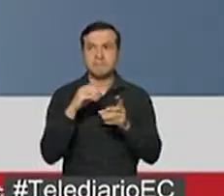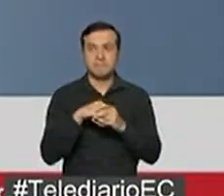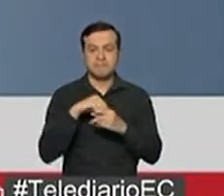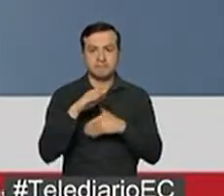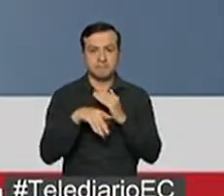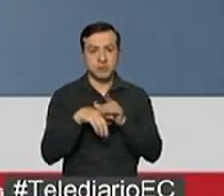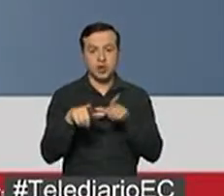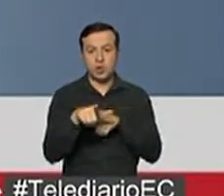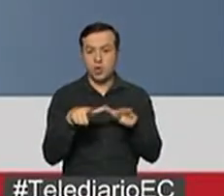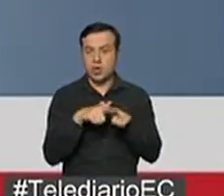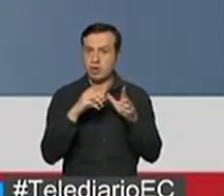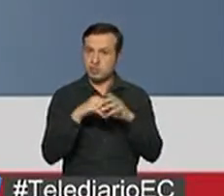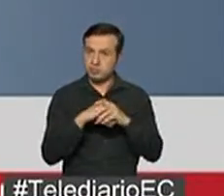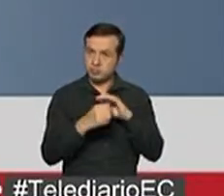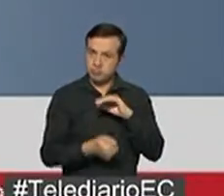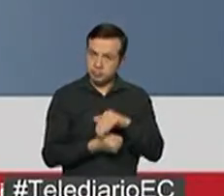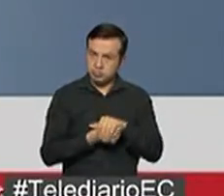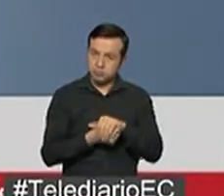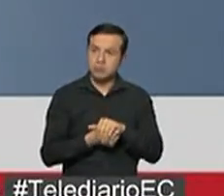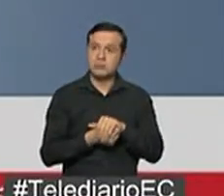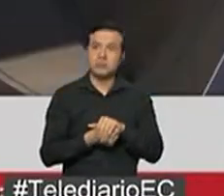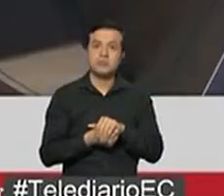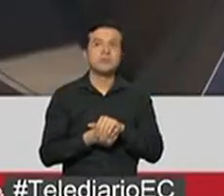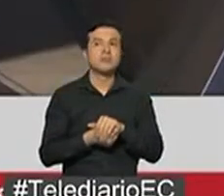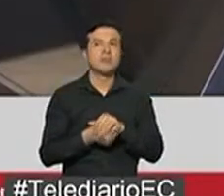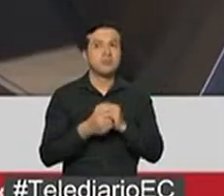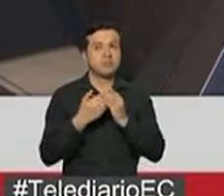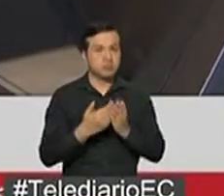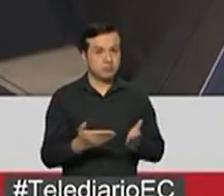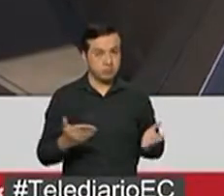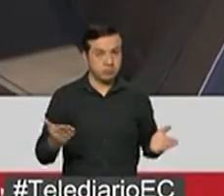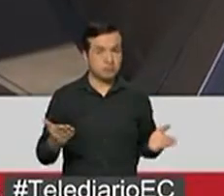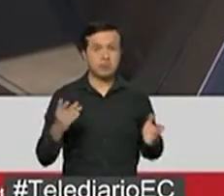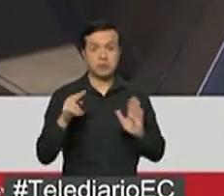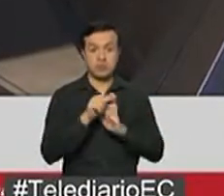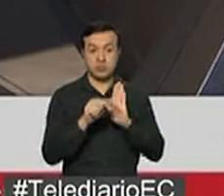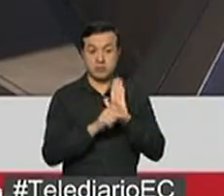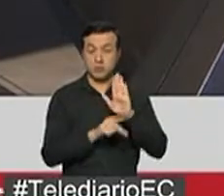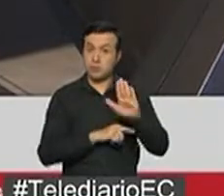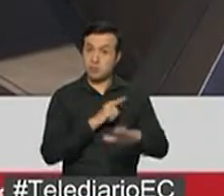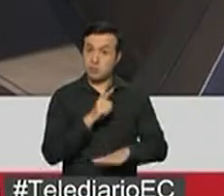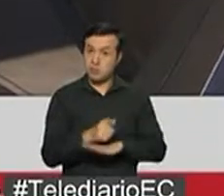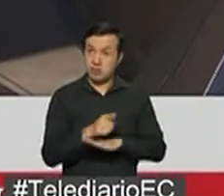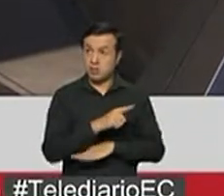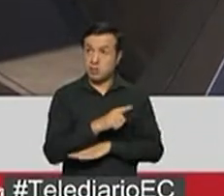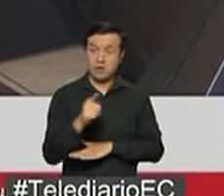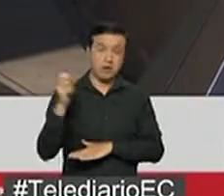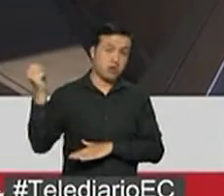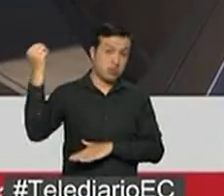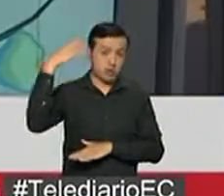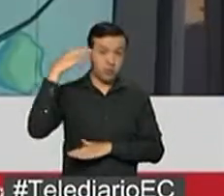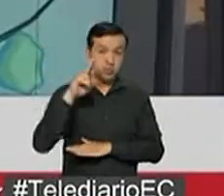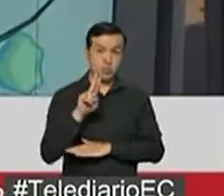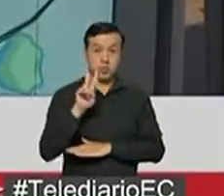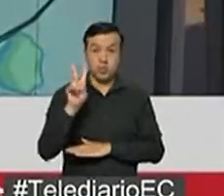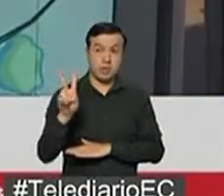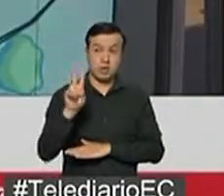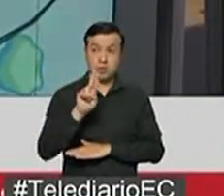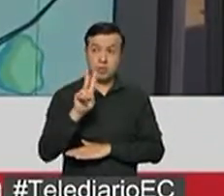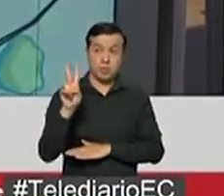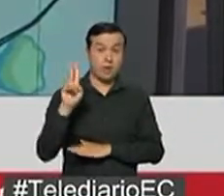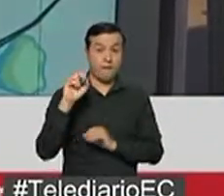en espacios cubiertos o provistos de sombra natural la normativa también detalla que cuando la radiación se encuentre en los niveles